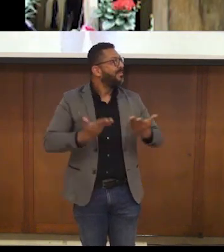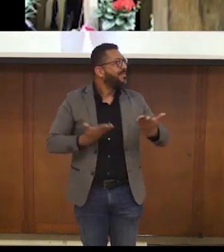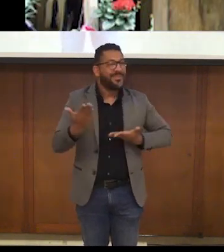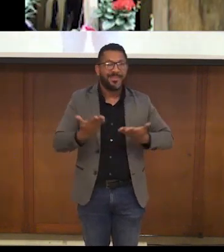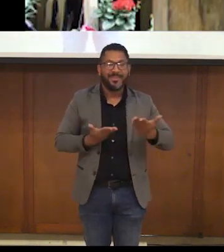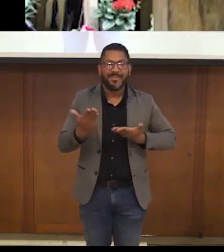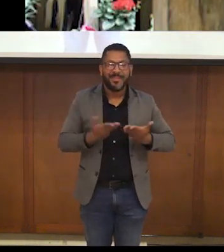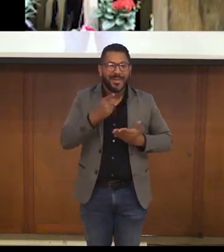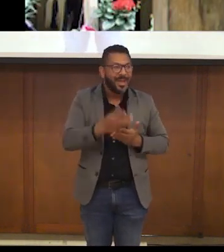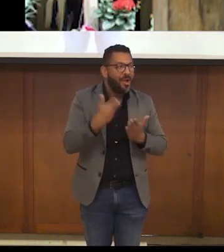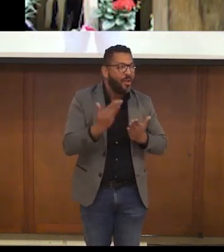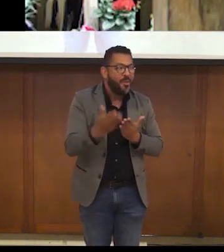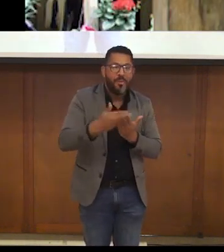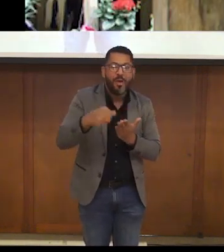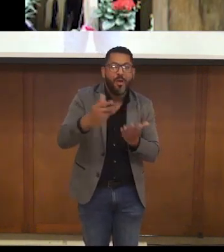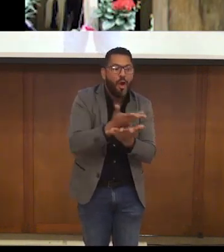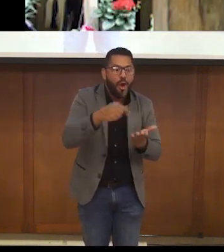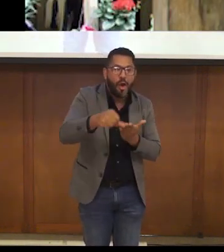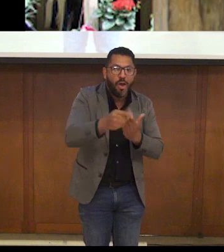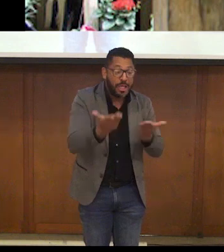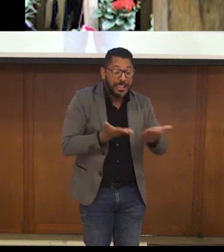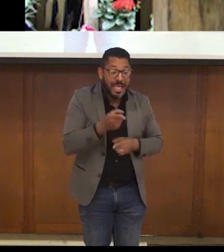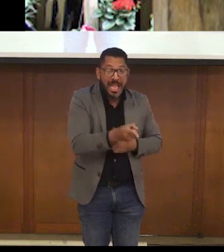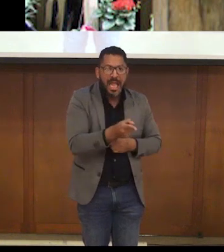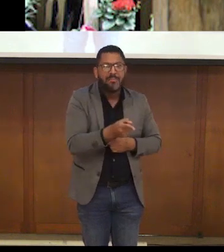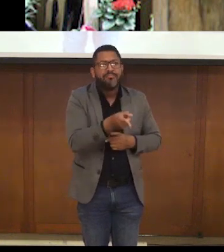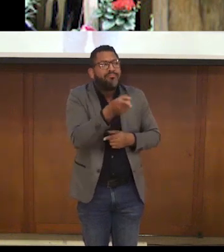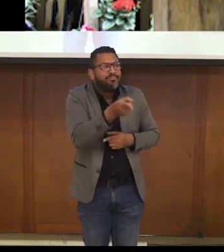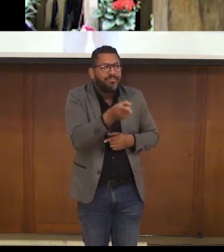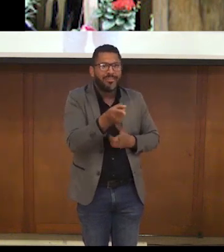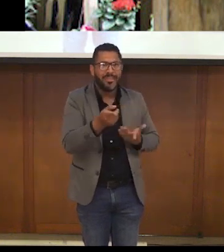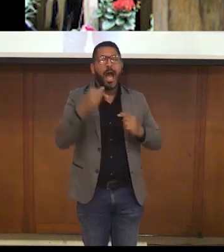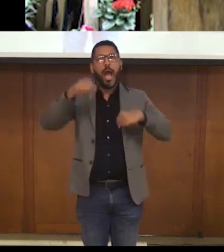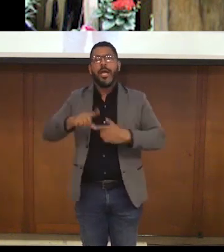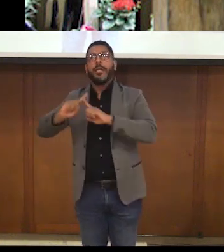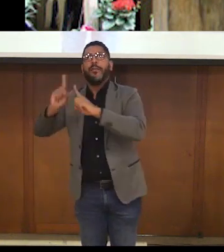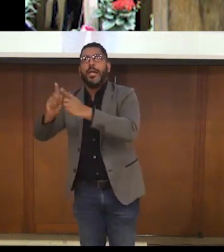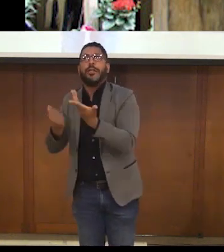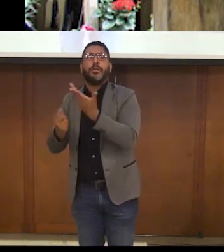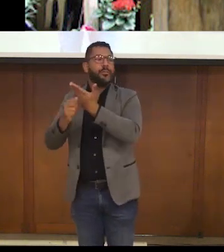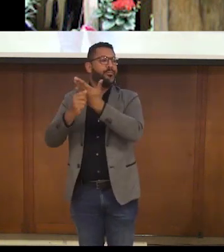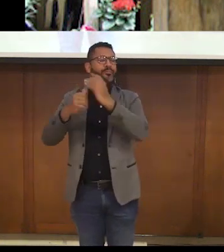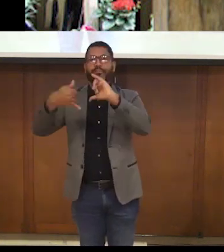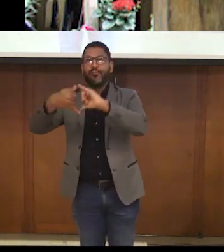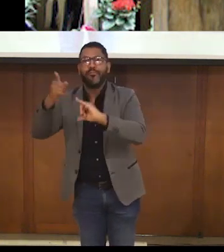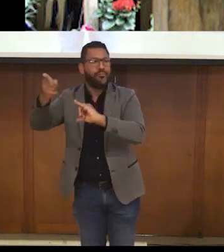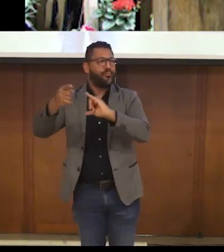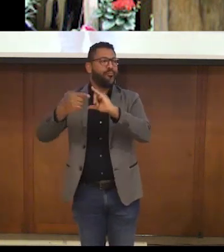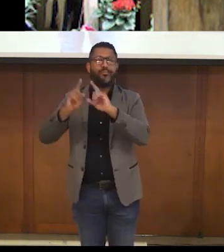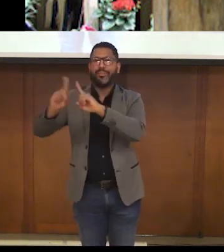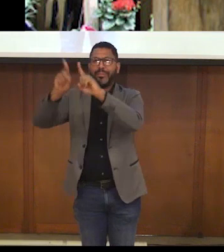La tienda de abarrotes que me llamaba tanto la atención, pues nosotros acá tenemos Éxito, Olímpica,